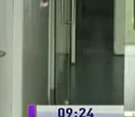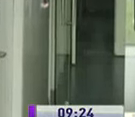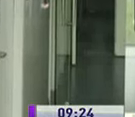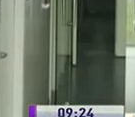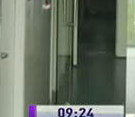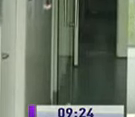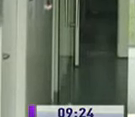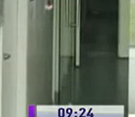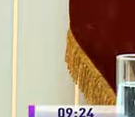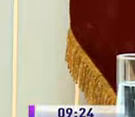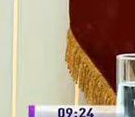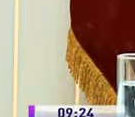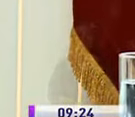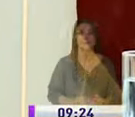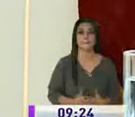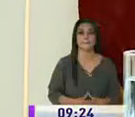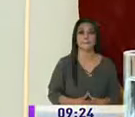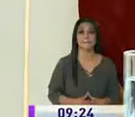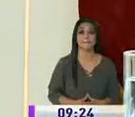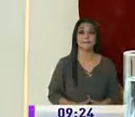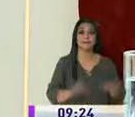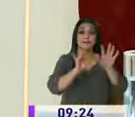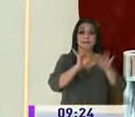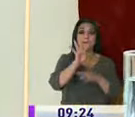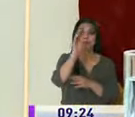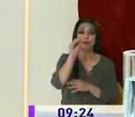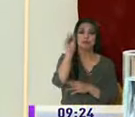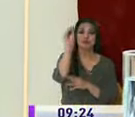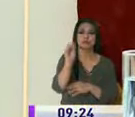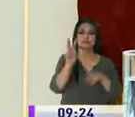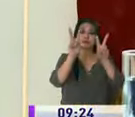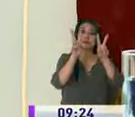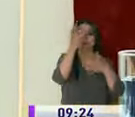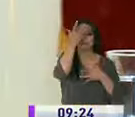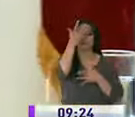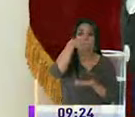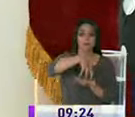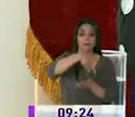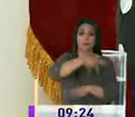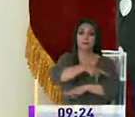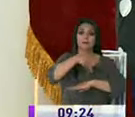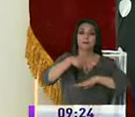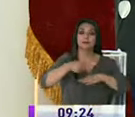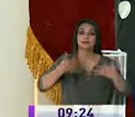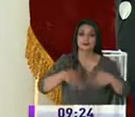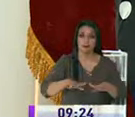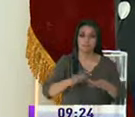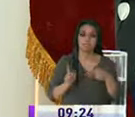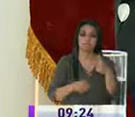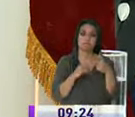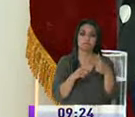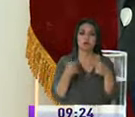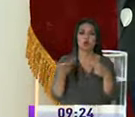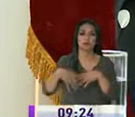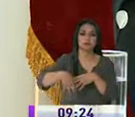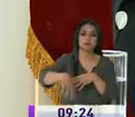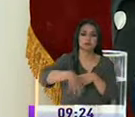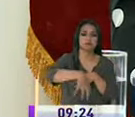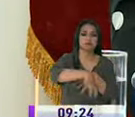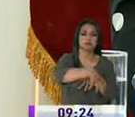la influenza tipo B. El 74% de los casos en la provincia de Pichincha y el resto de casos